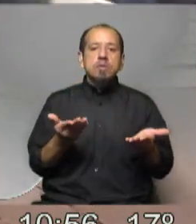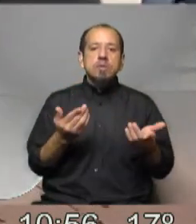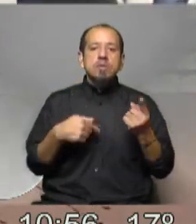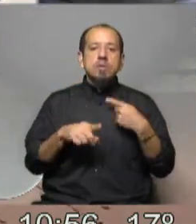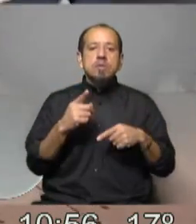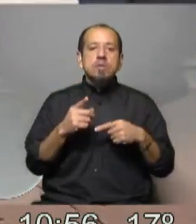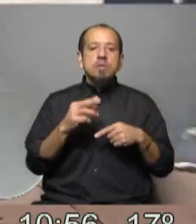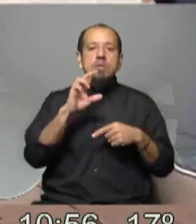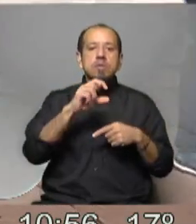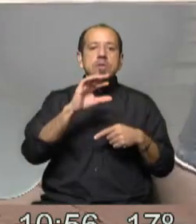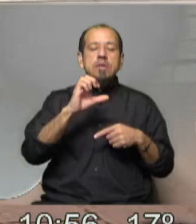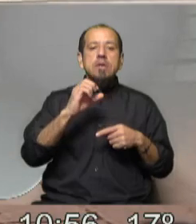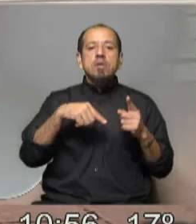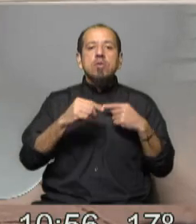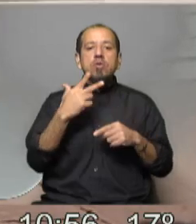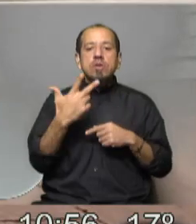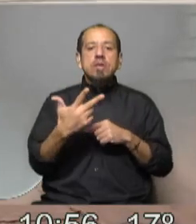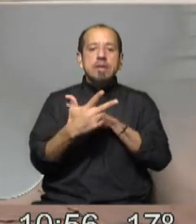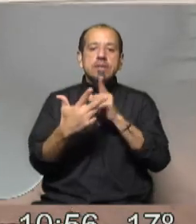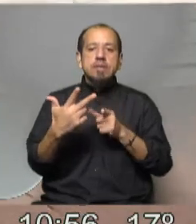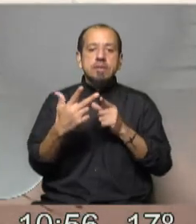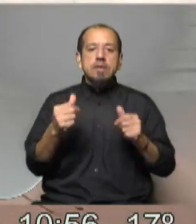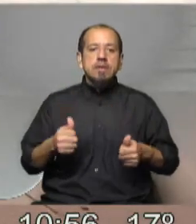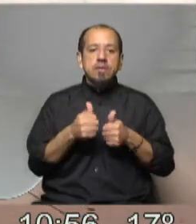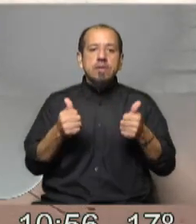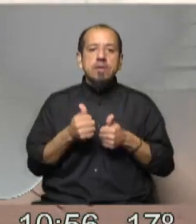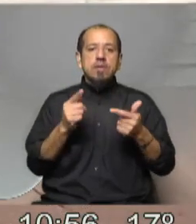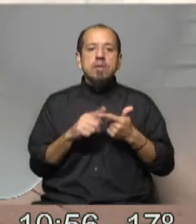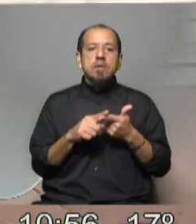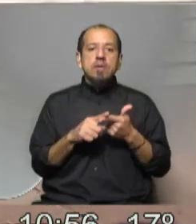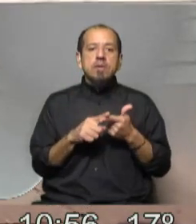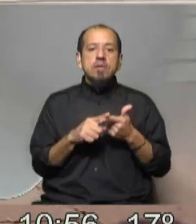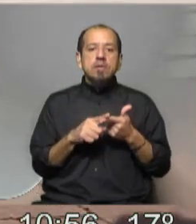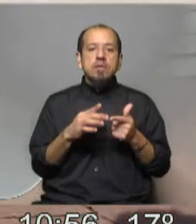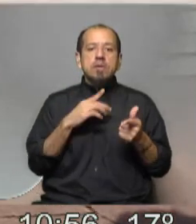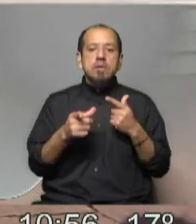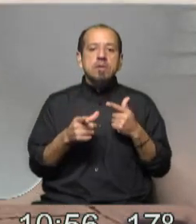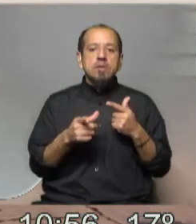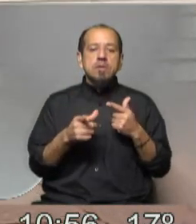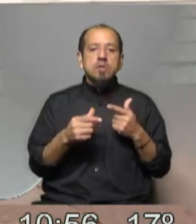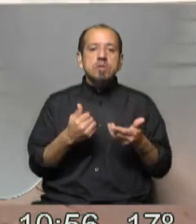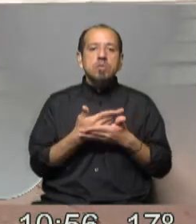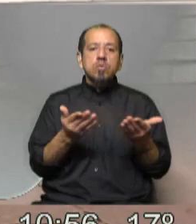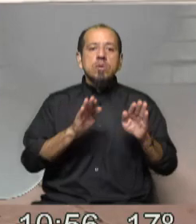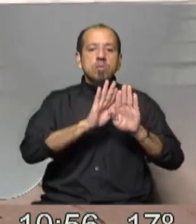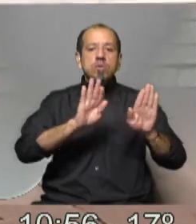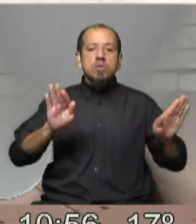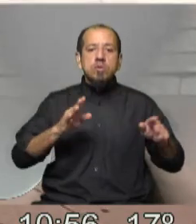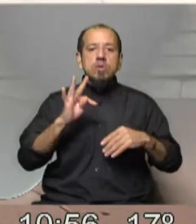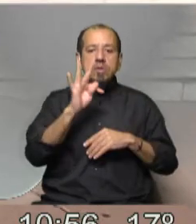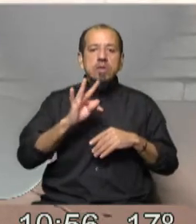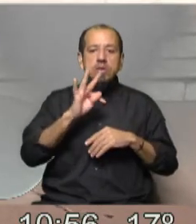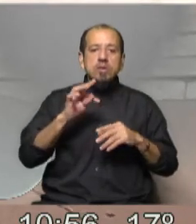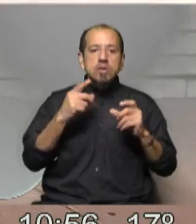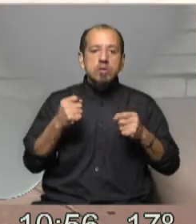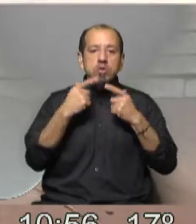temporada de Recrea Vacaciones, con tres espectáculos aquí en Vacaciones de Invierno. Opa. Va a haber también una exposición y va a haber un taller sorpresa